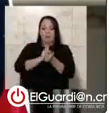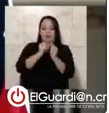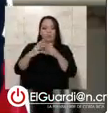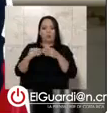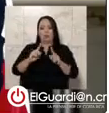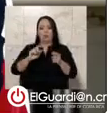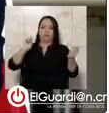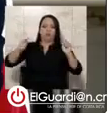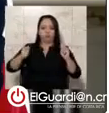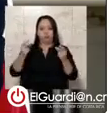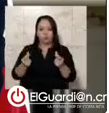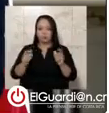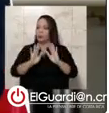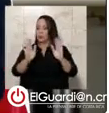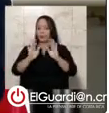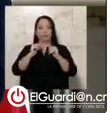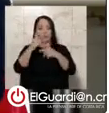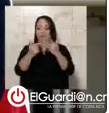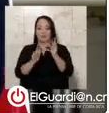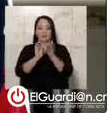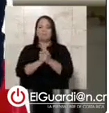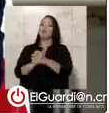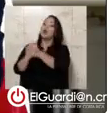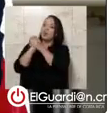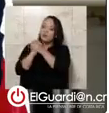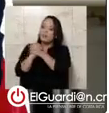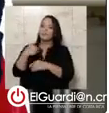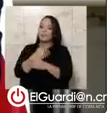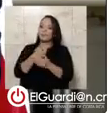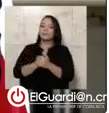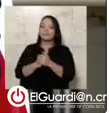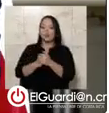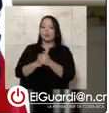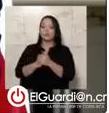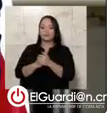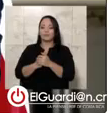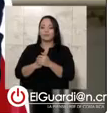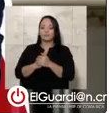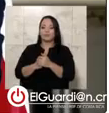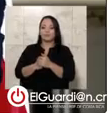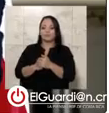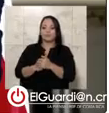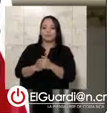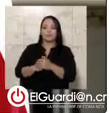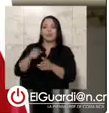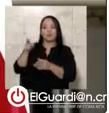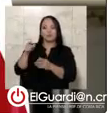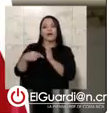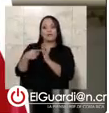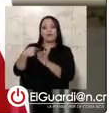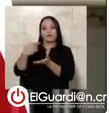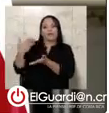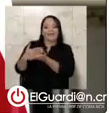cambio, etcétera. Y lo felicito, señor ministro. Usted a veces me pone freno en mano. Yo